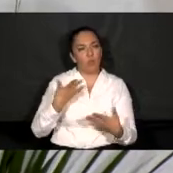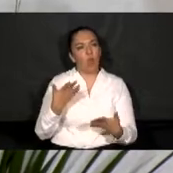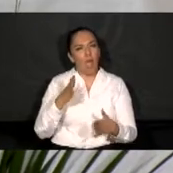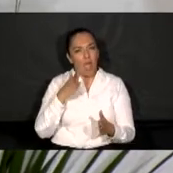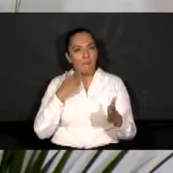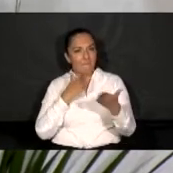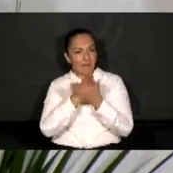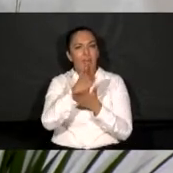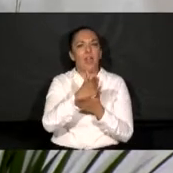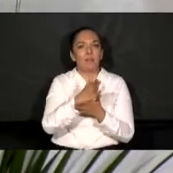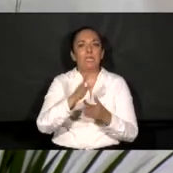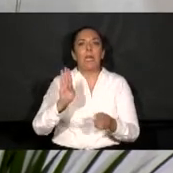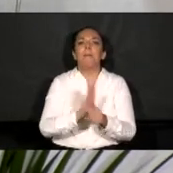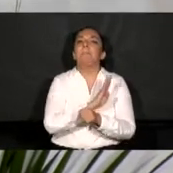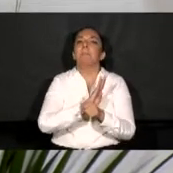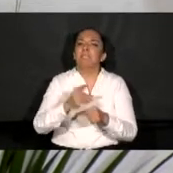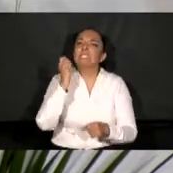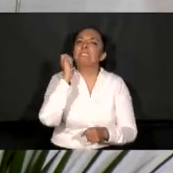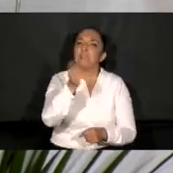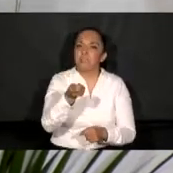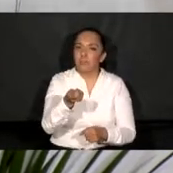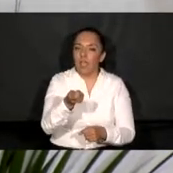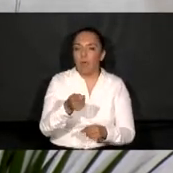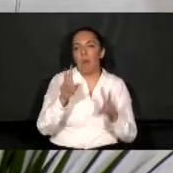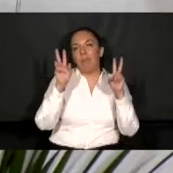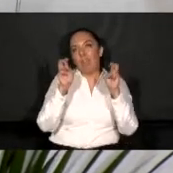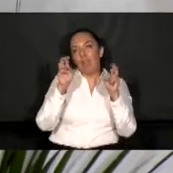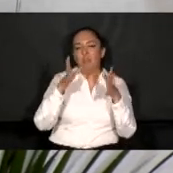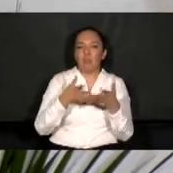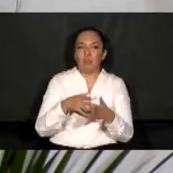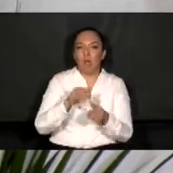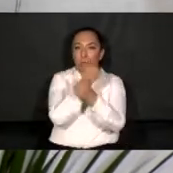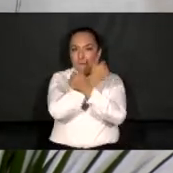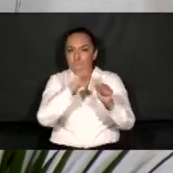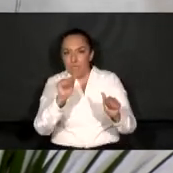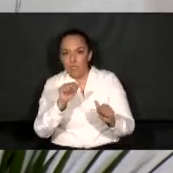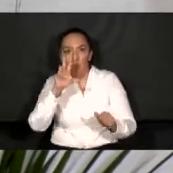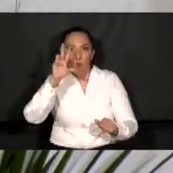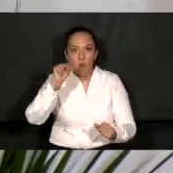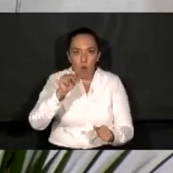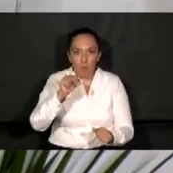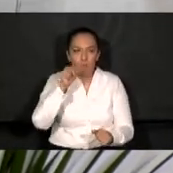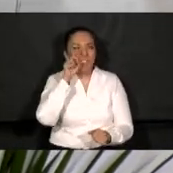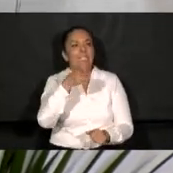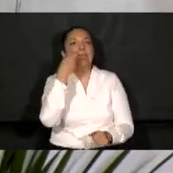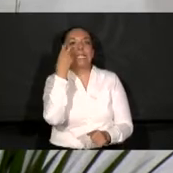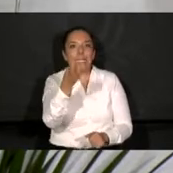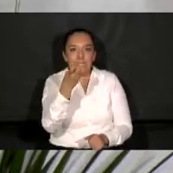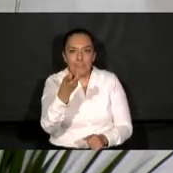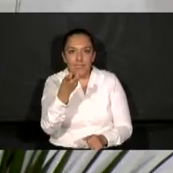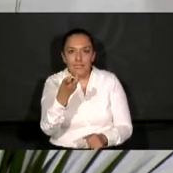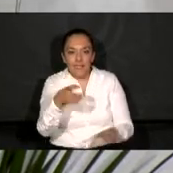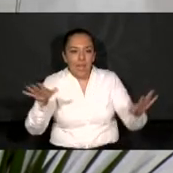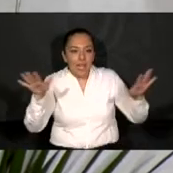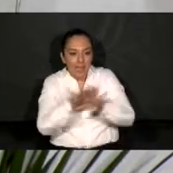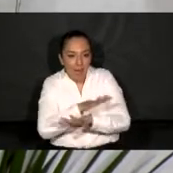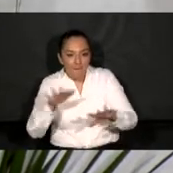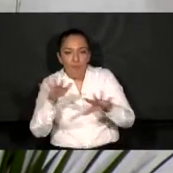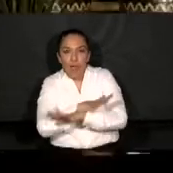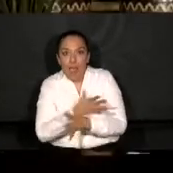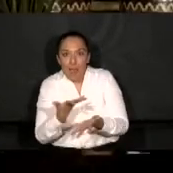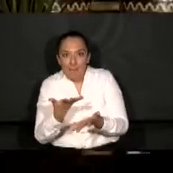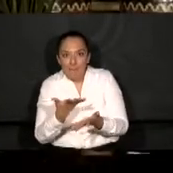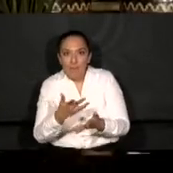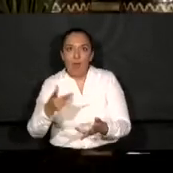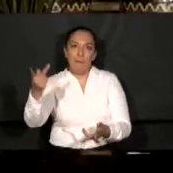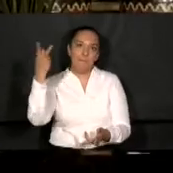común no es un concepto teórico o retórico, sino que ese Ese es el quien debe diseñar la